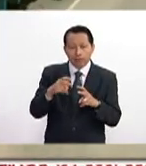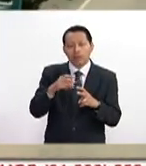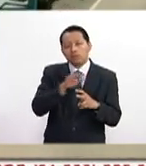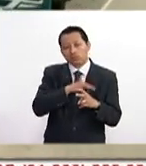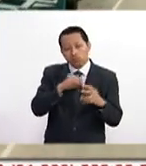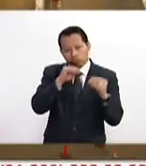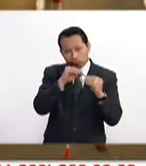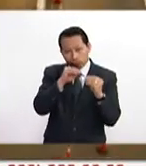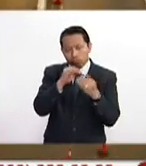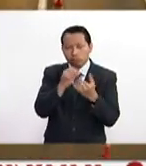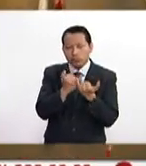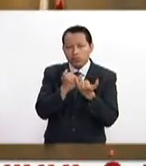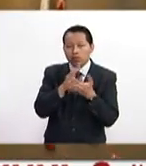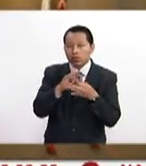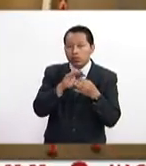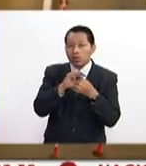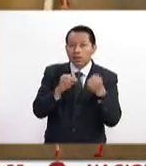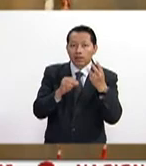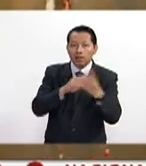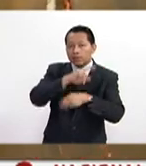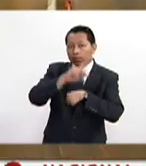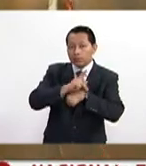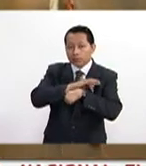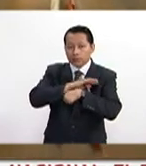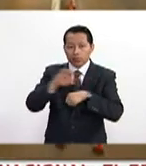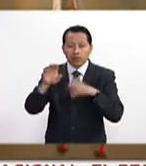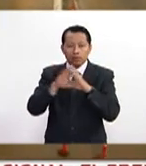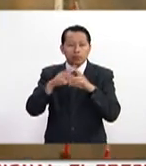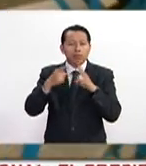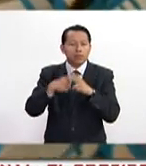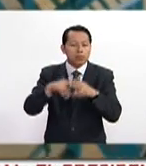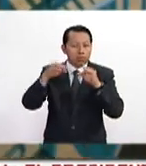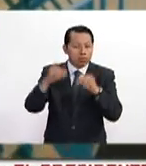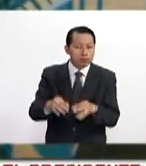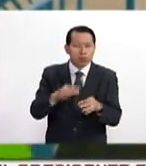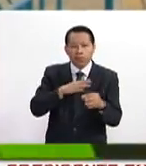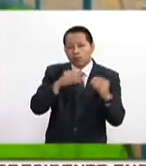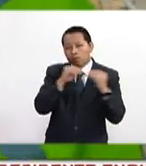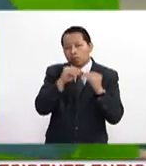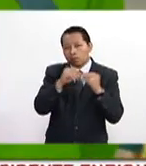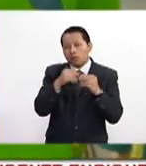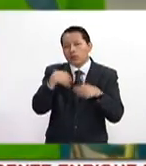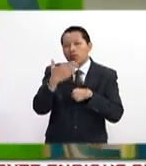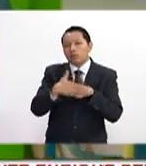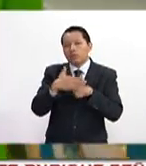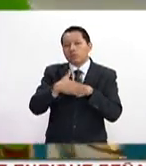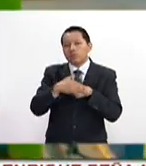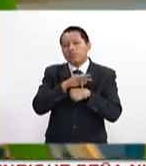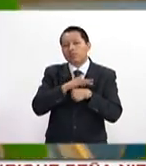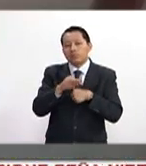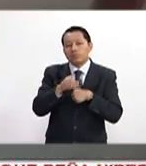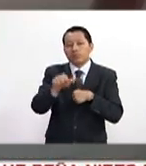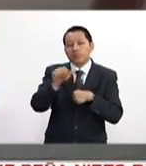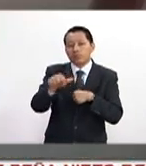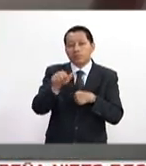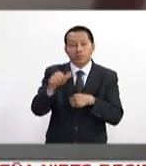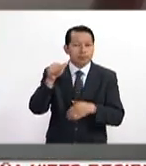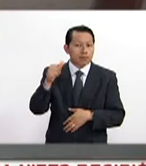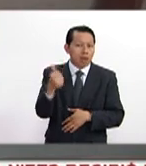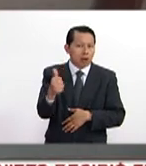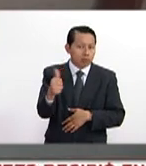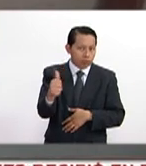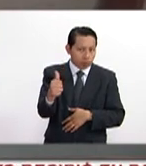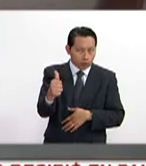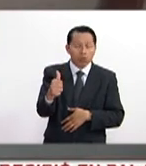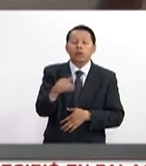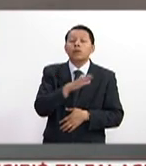También indicó que se espera que los tres países estén en condiciones de iniciar formalmente las negociaciones a partir del próximo 16 de agosto. Por